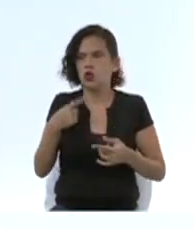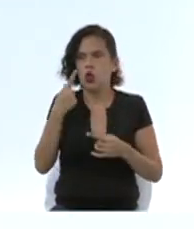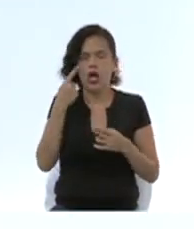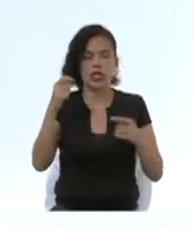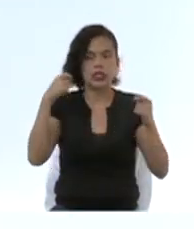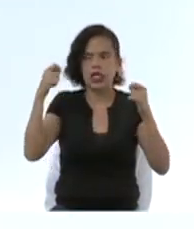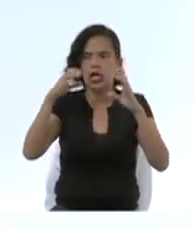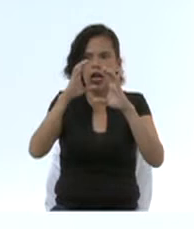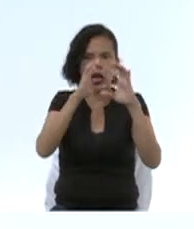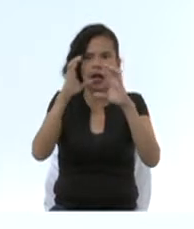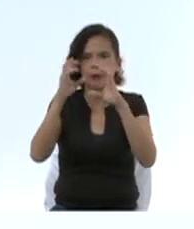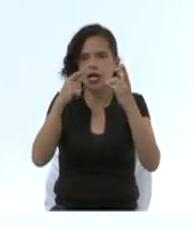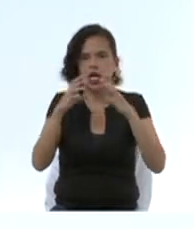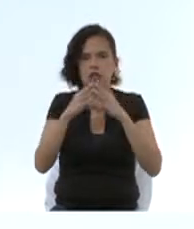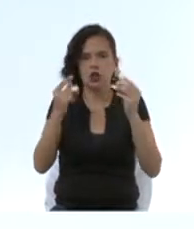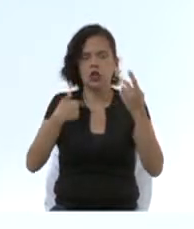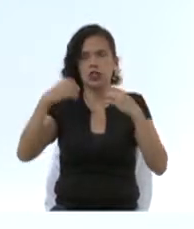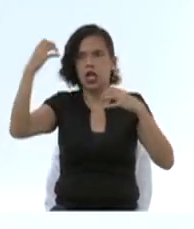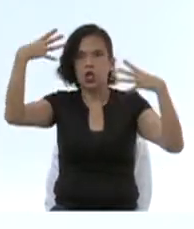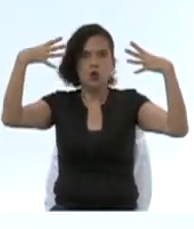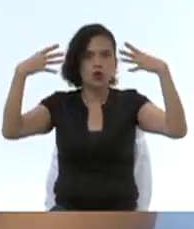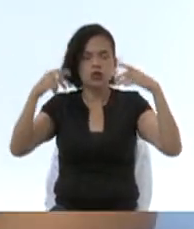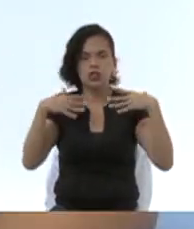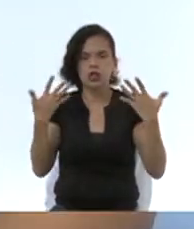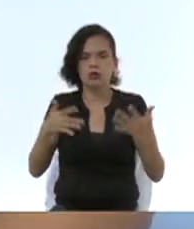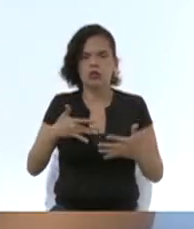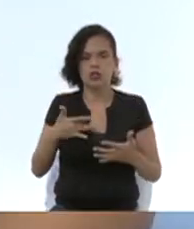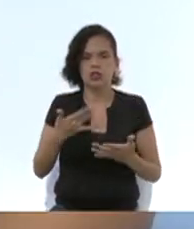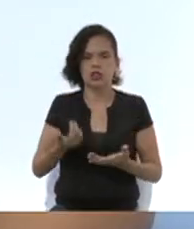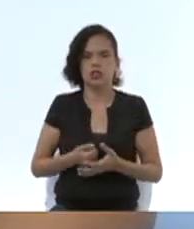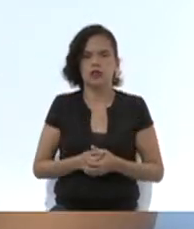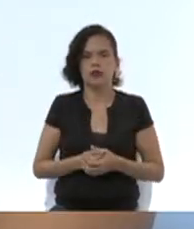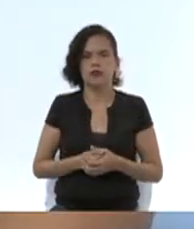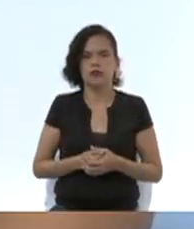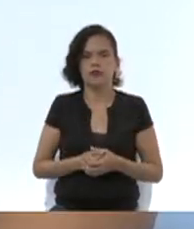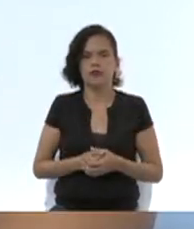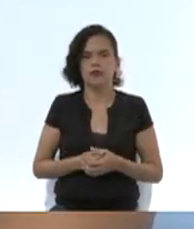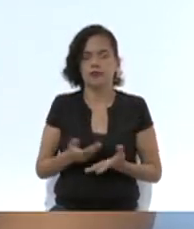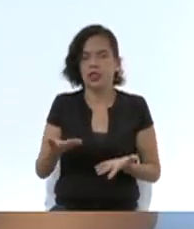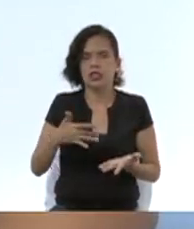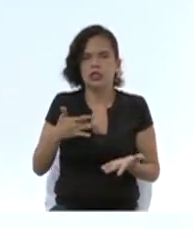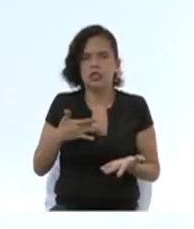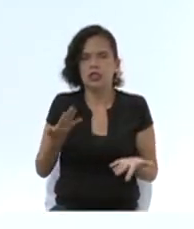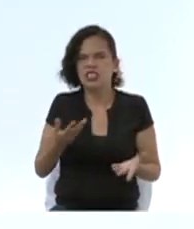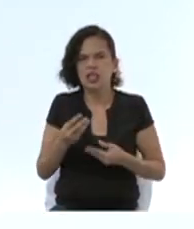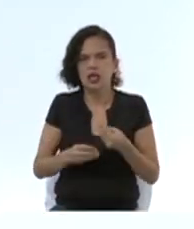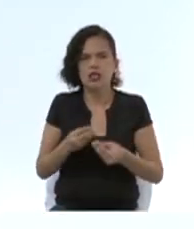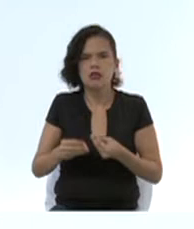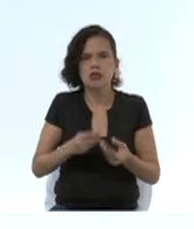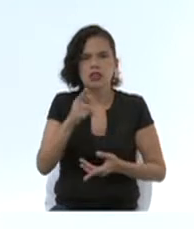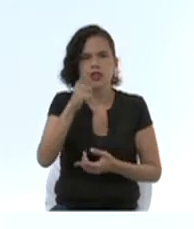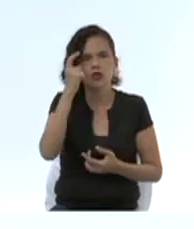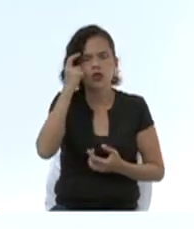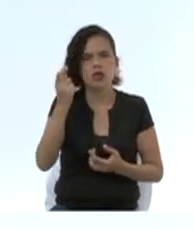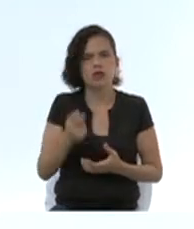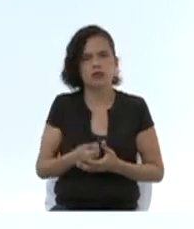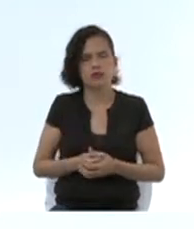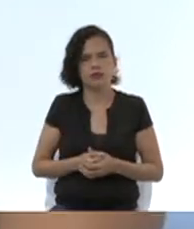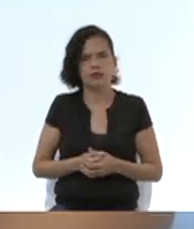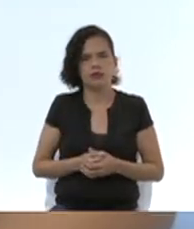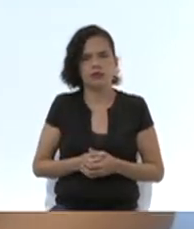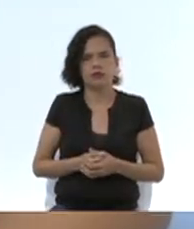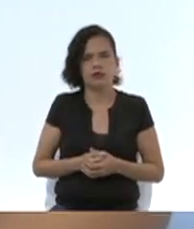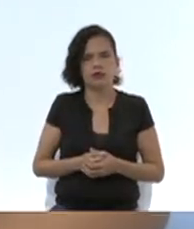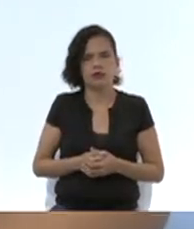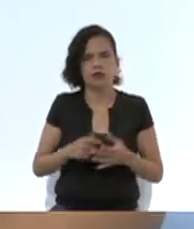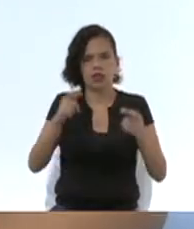cámaras, todas estas luces, ¿cómo te sentiste? Bien. Ajá. ¿Y qué sentiste? ¿Qué hiciste esos días? Grabé